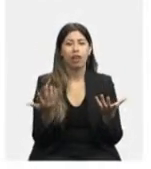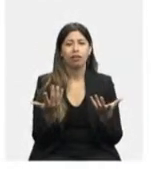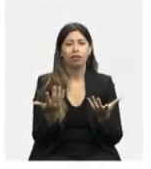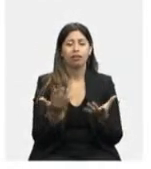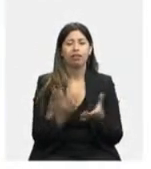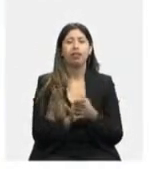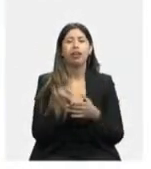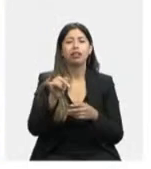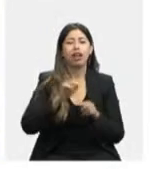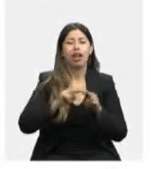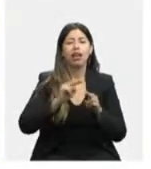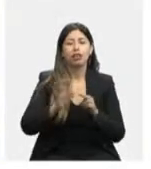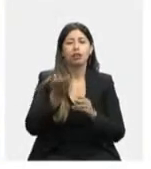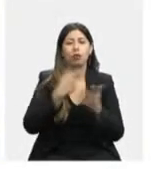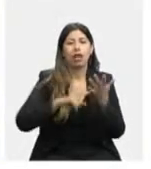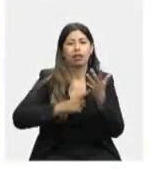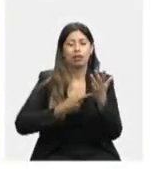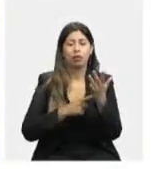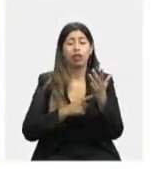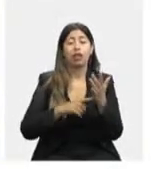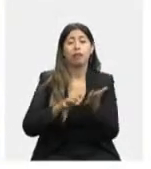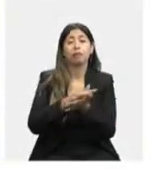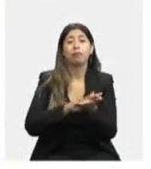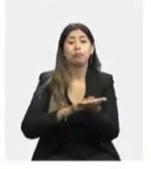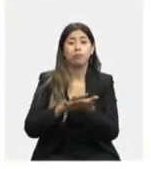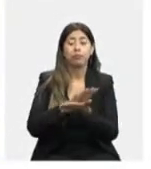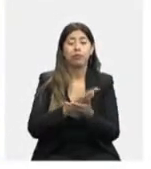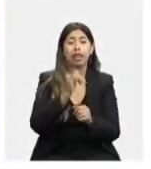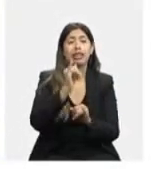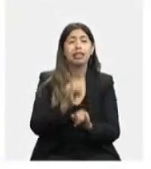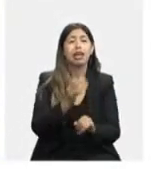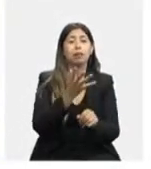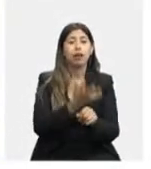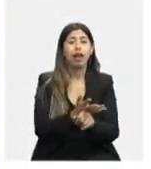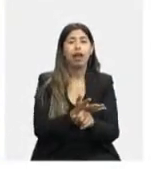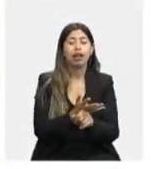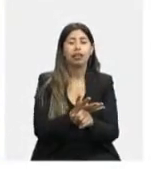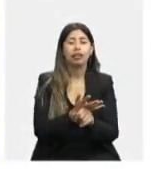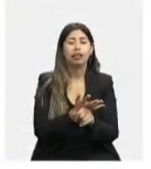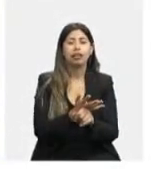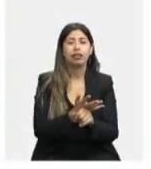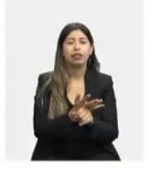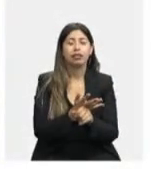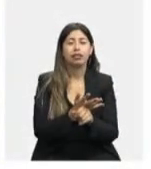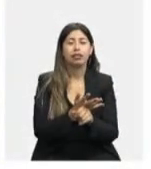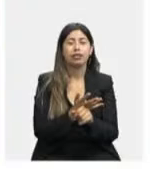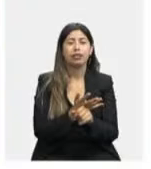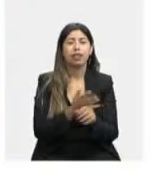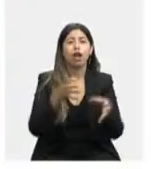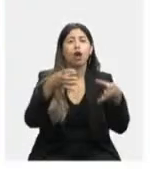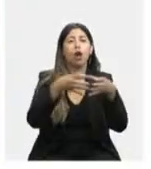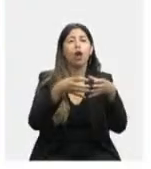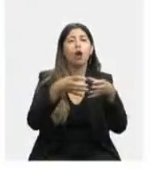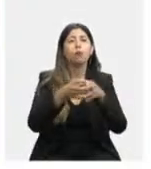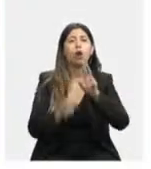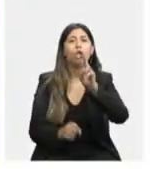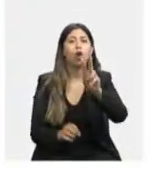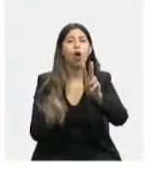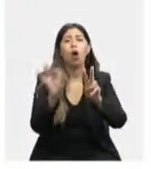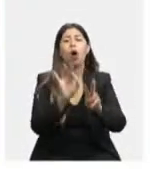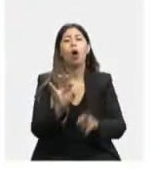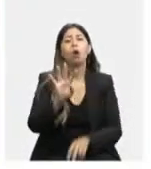funciona nuestra metodología. Los escenarios siempre vienen en grupos de 2 o 4. Aquí están